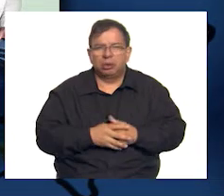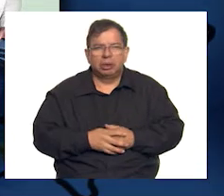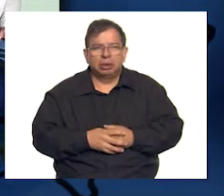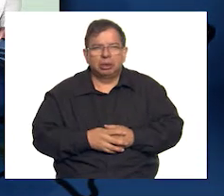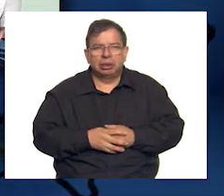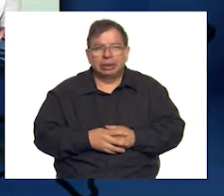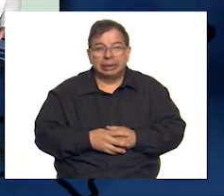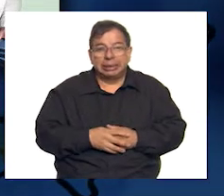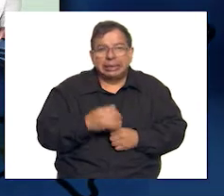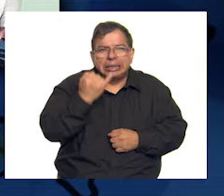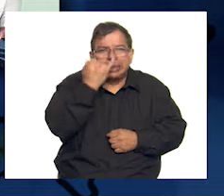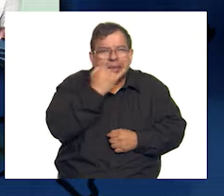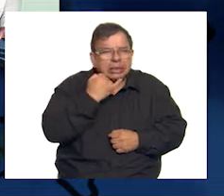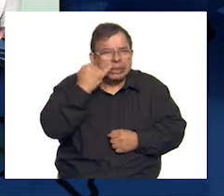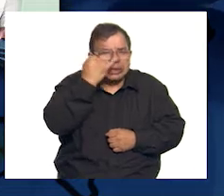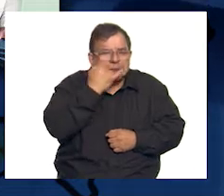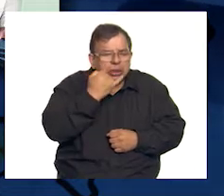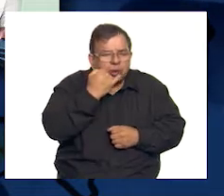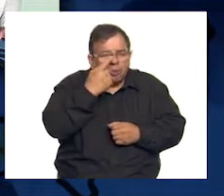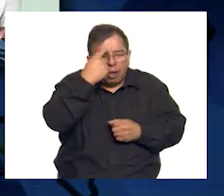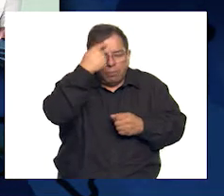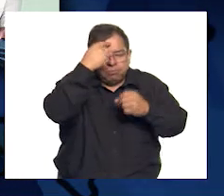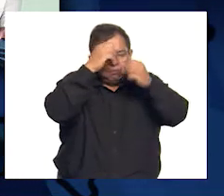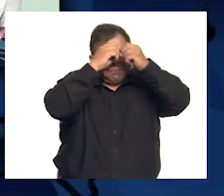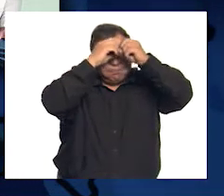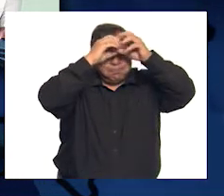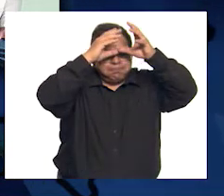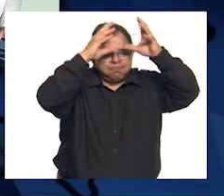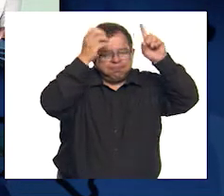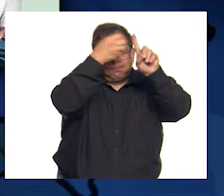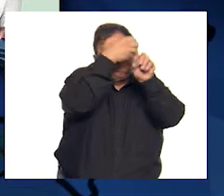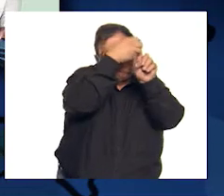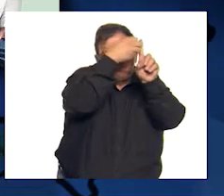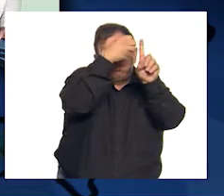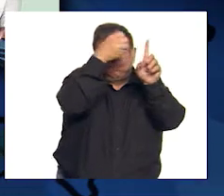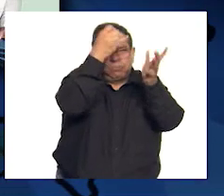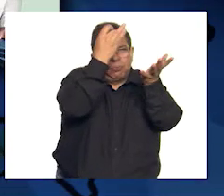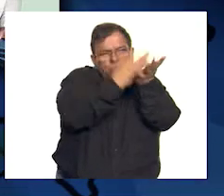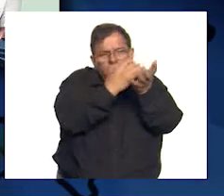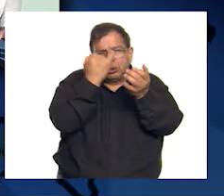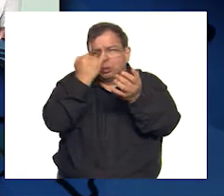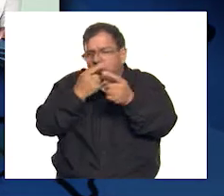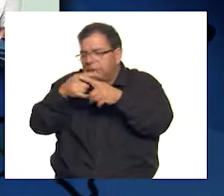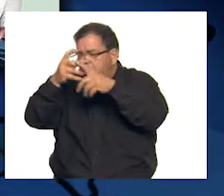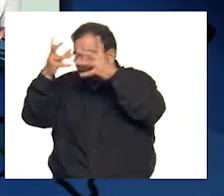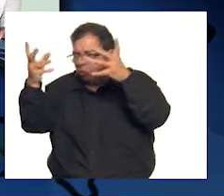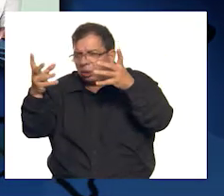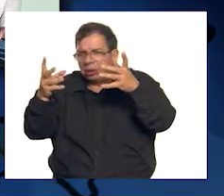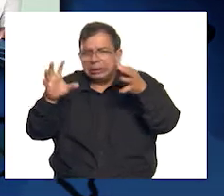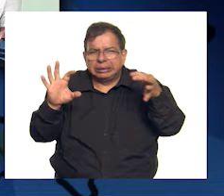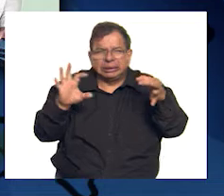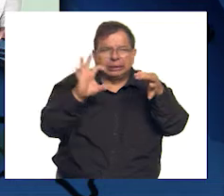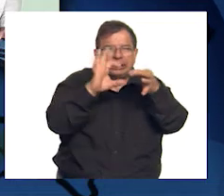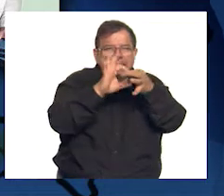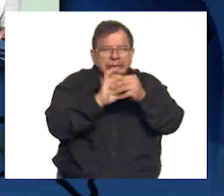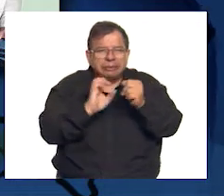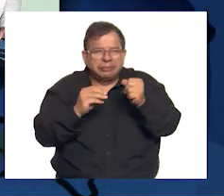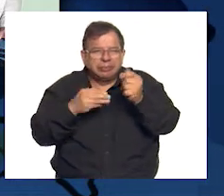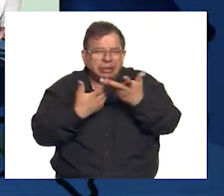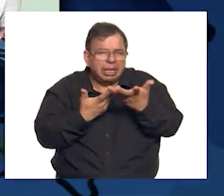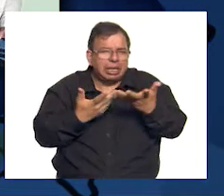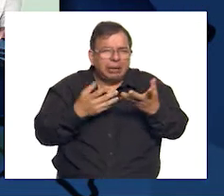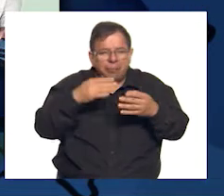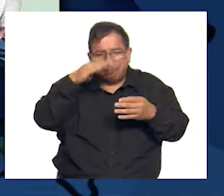porque cada idioma es un universo mental estructurado de forma única en su género, con asociaciones, metáforas, modos